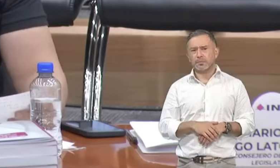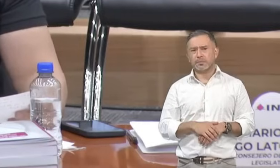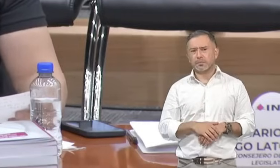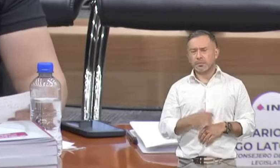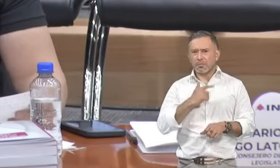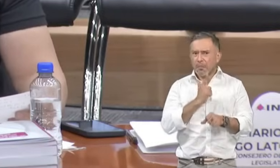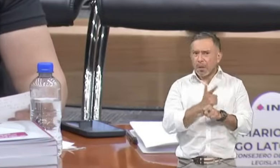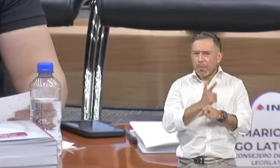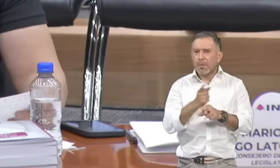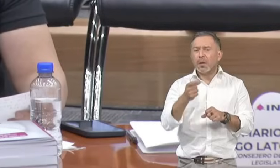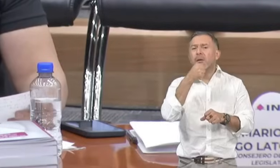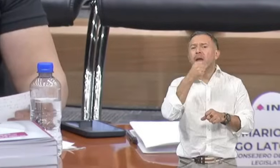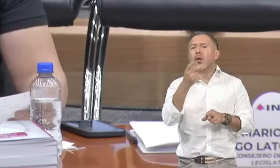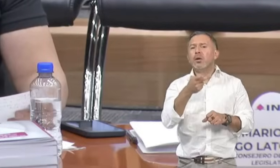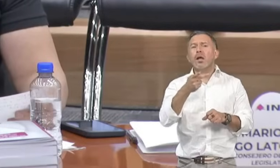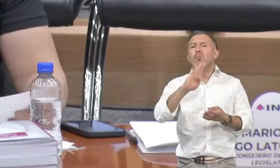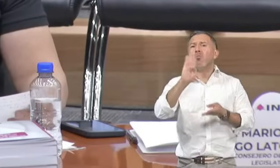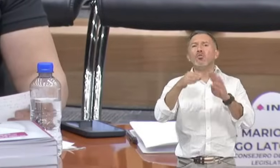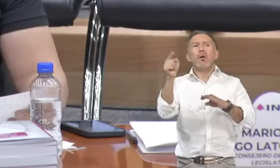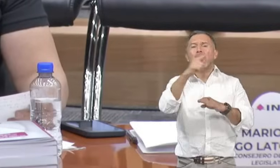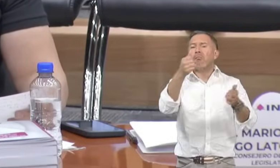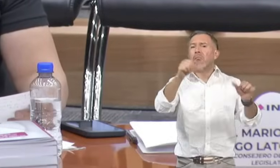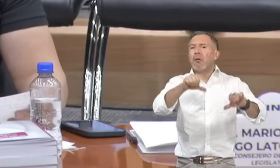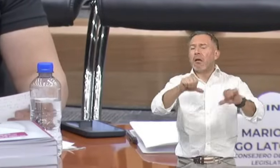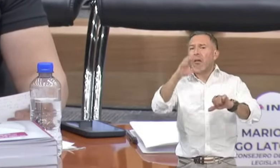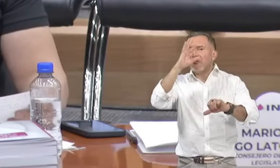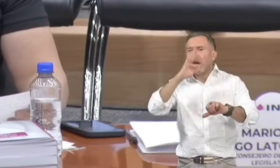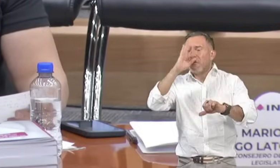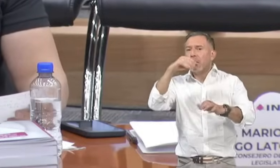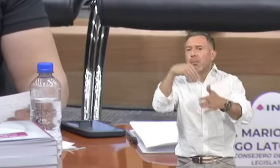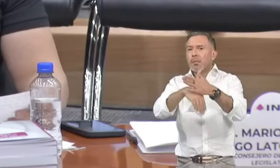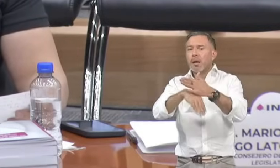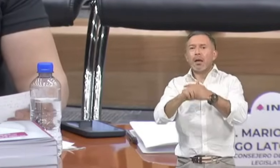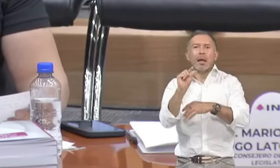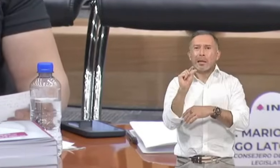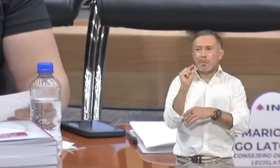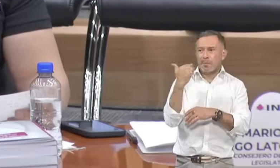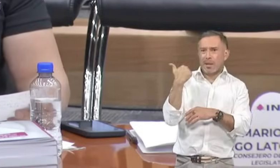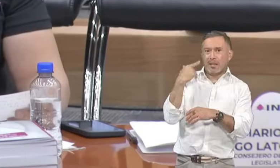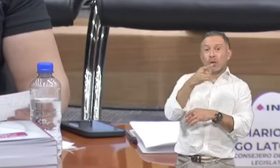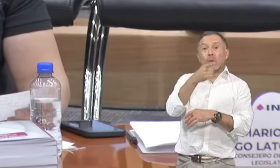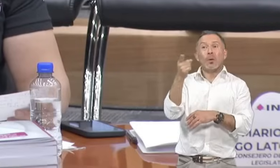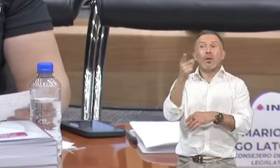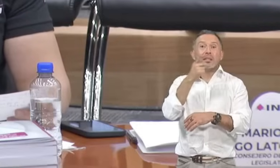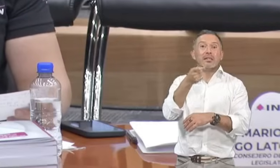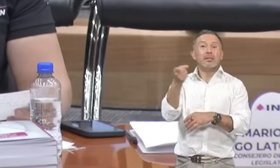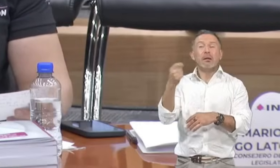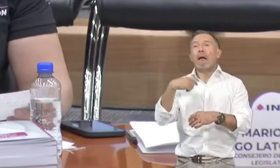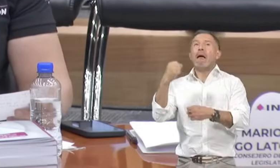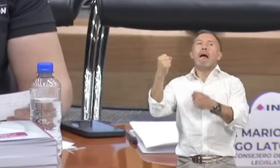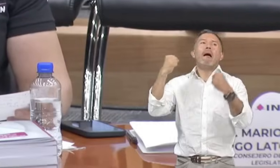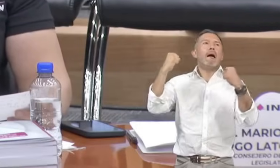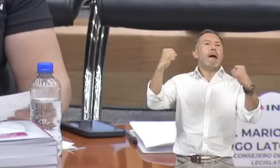todo el mundo. El más reciente es, yo les diría, no eleven campanas al viento con falsos